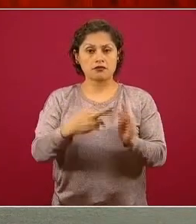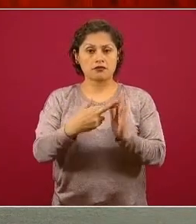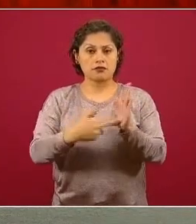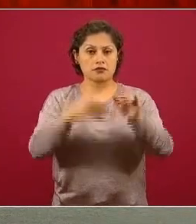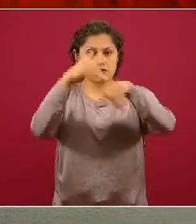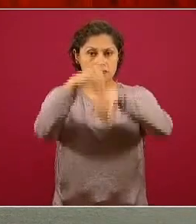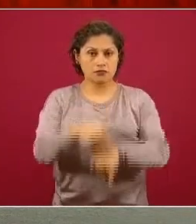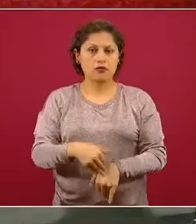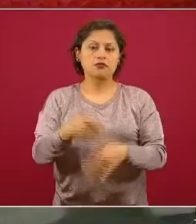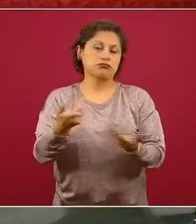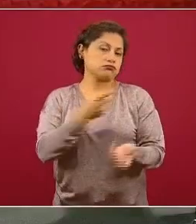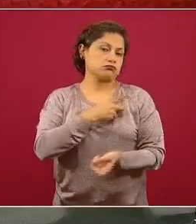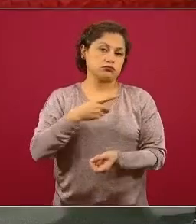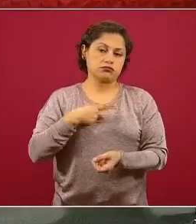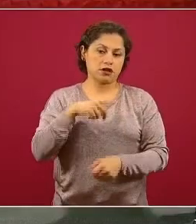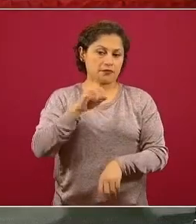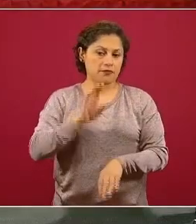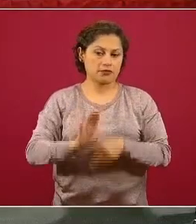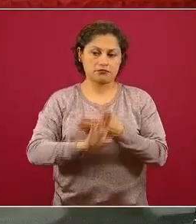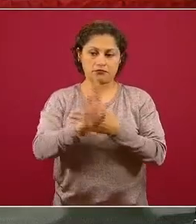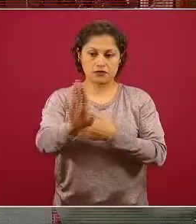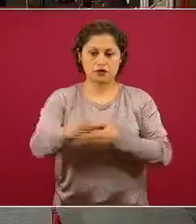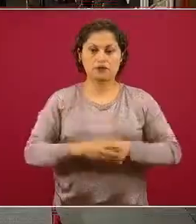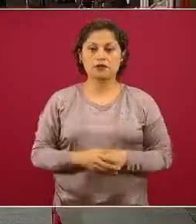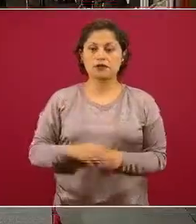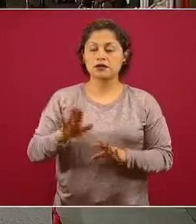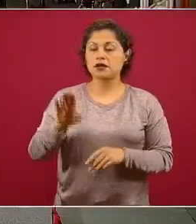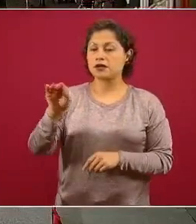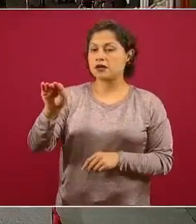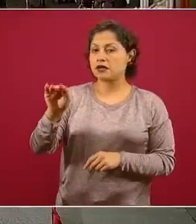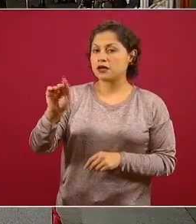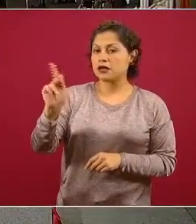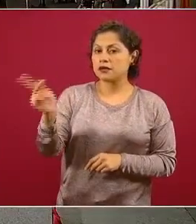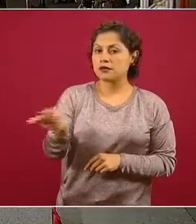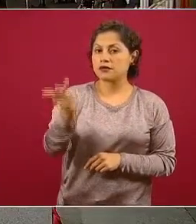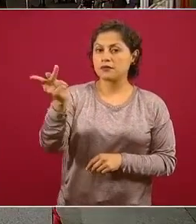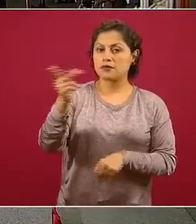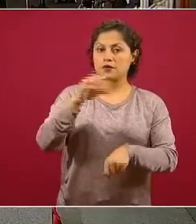guardería. Y para concluir, para el doctor Gatell,